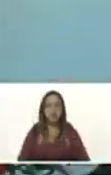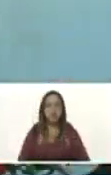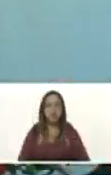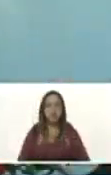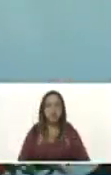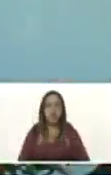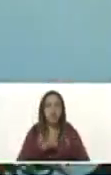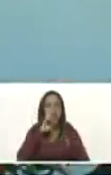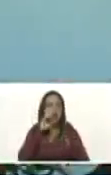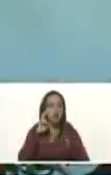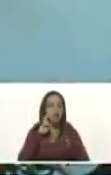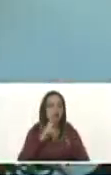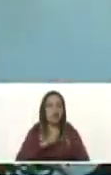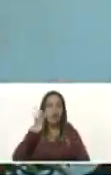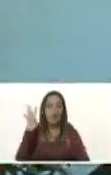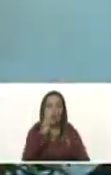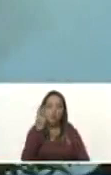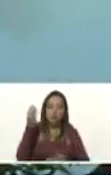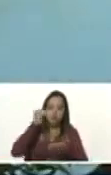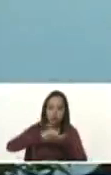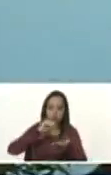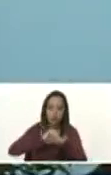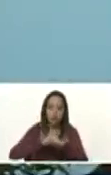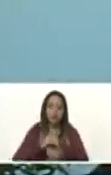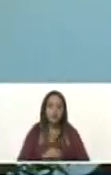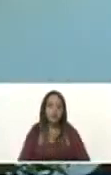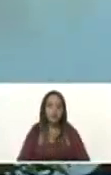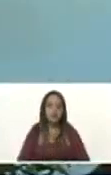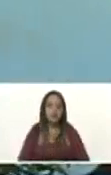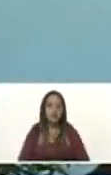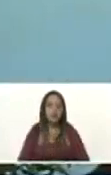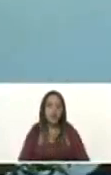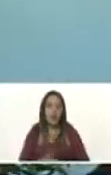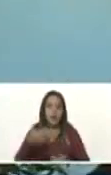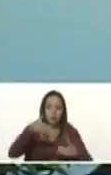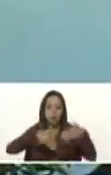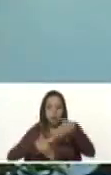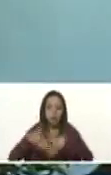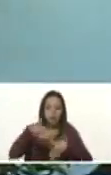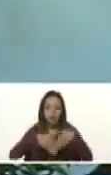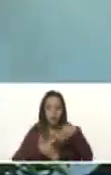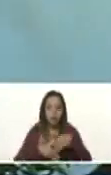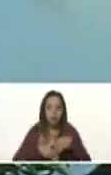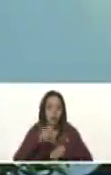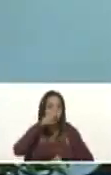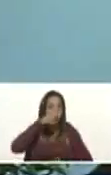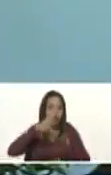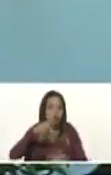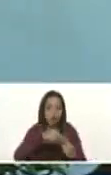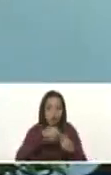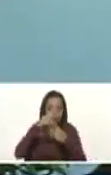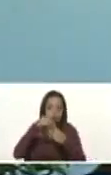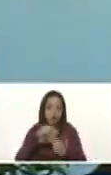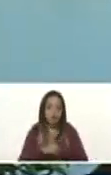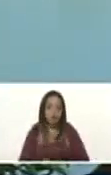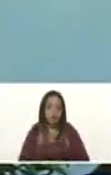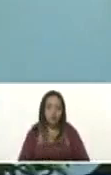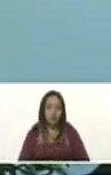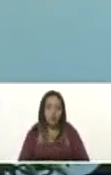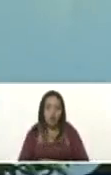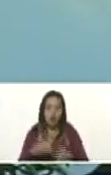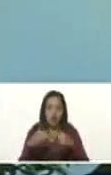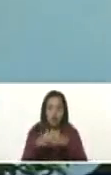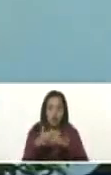Evo Morales por cuarta vez ha sido electo por su pueblo. Y las oligarquías ya